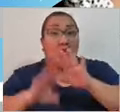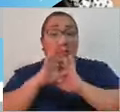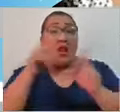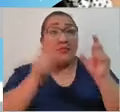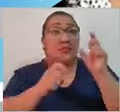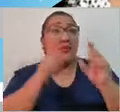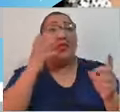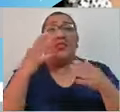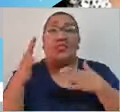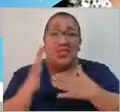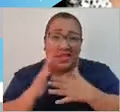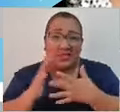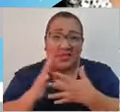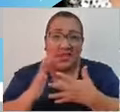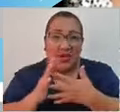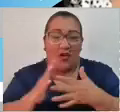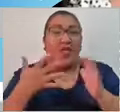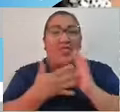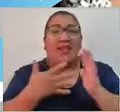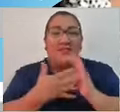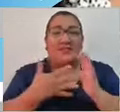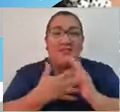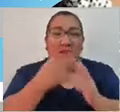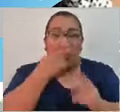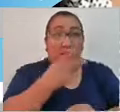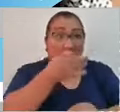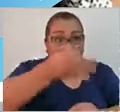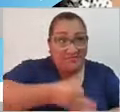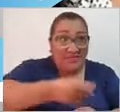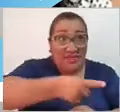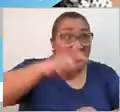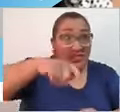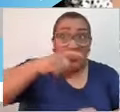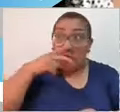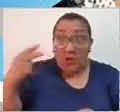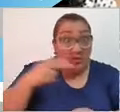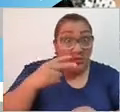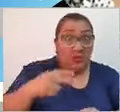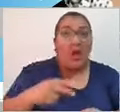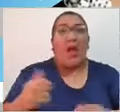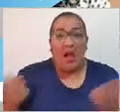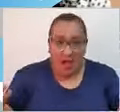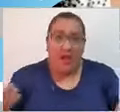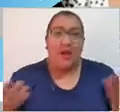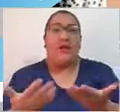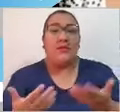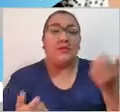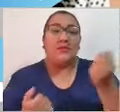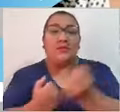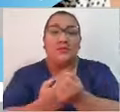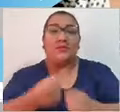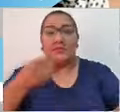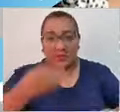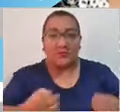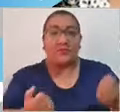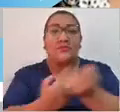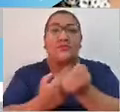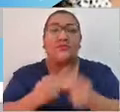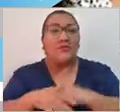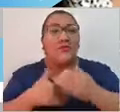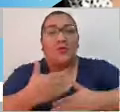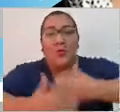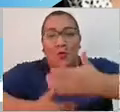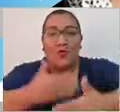testigos siempre y cuando sean estrictamente necesario y sabemos que va a colaborar con el